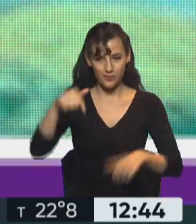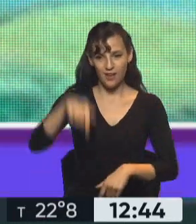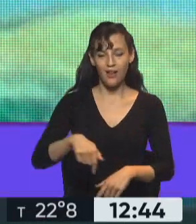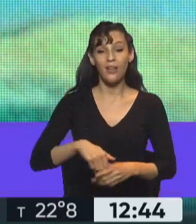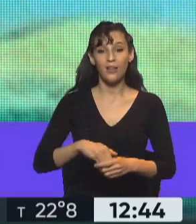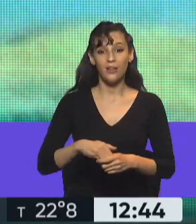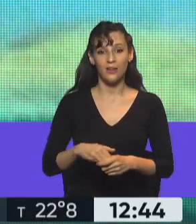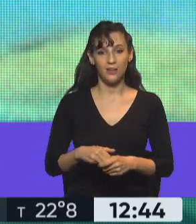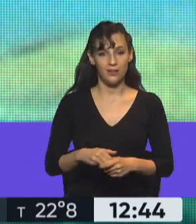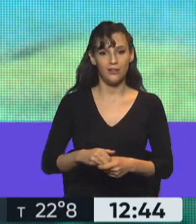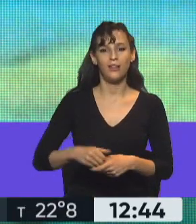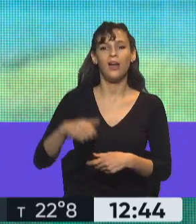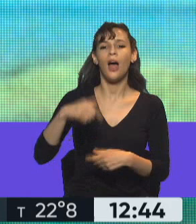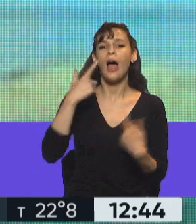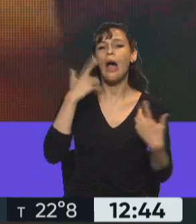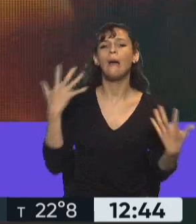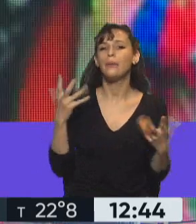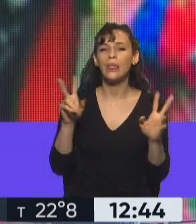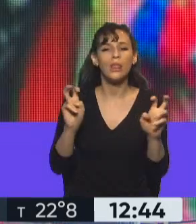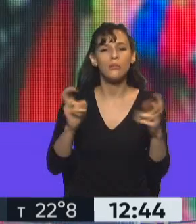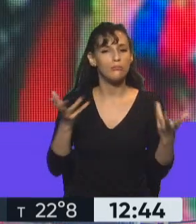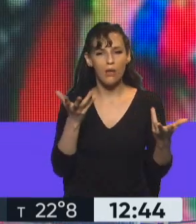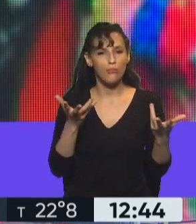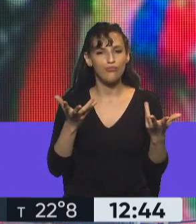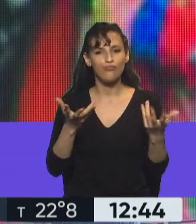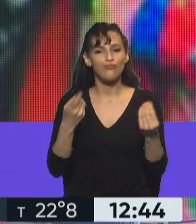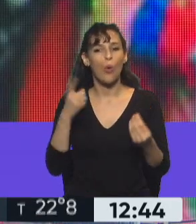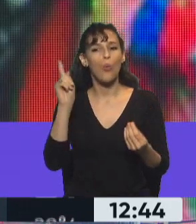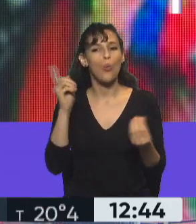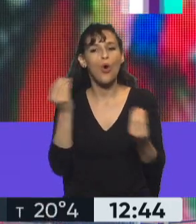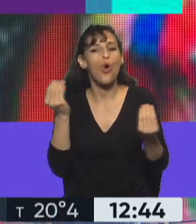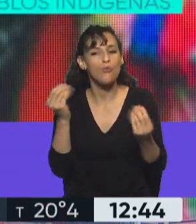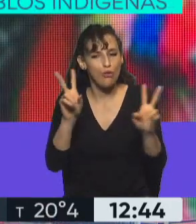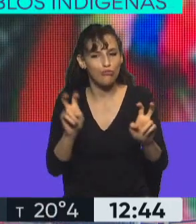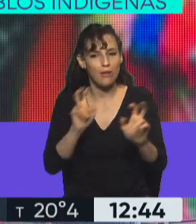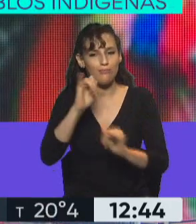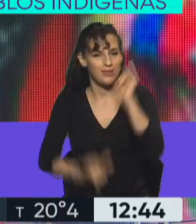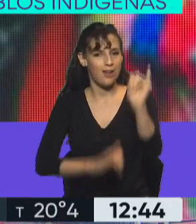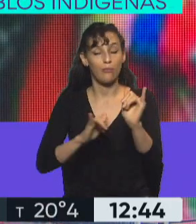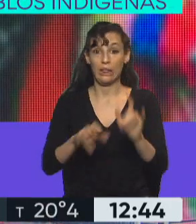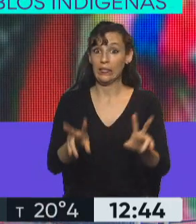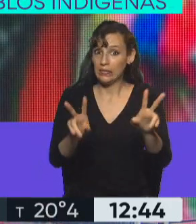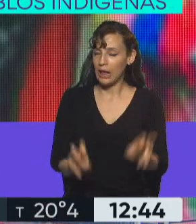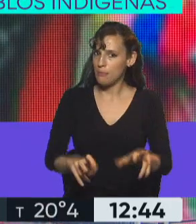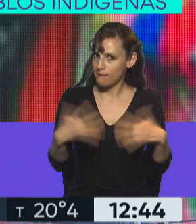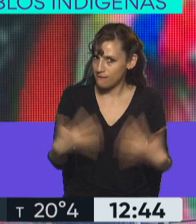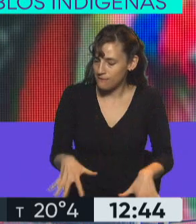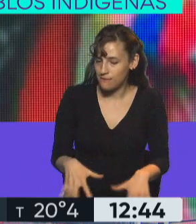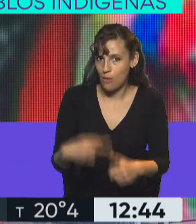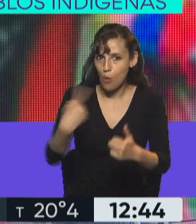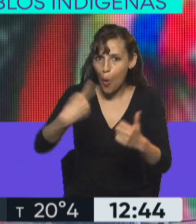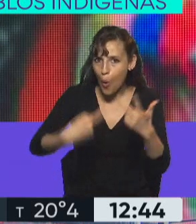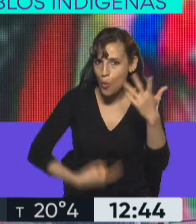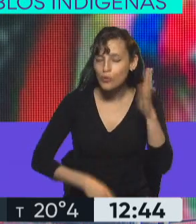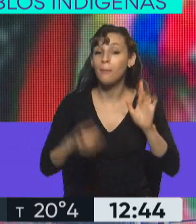dónde vamos a empezar a tocar estas temáticas. Tenemos tanto para abordar, ¿no? Claro. Pero en este comienzo de esta columna me